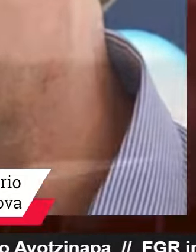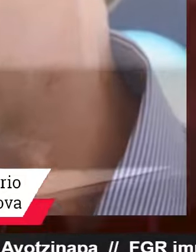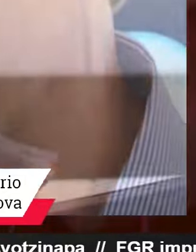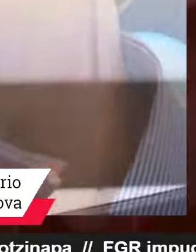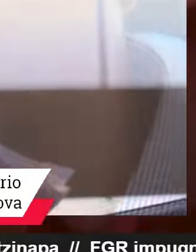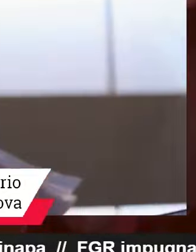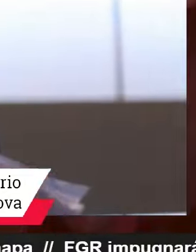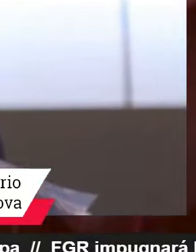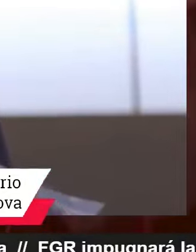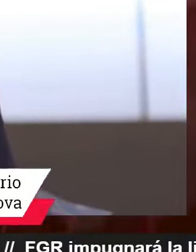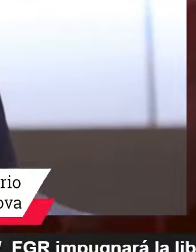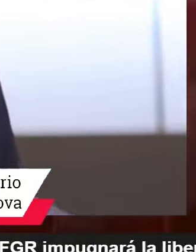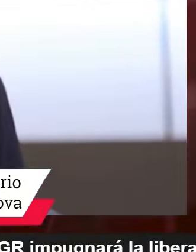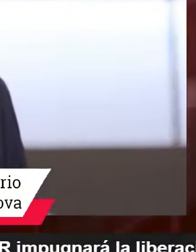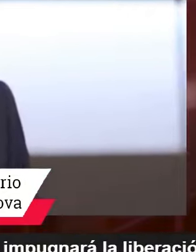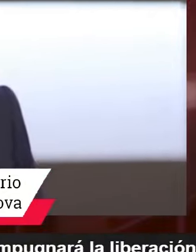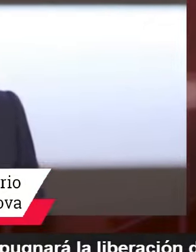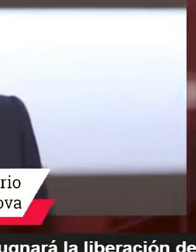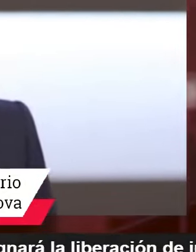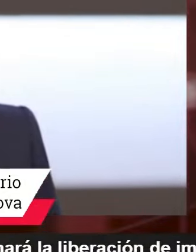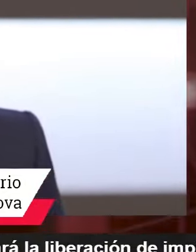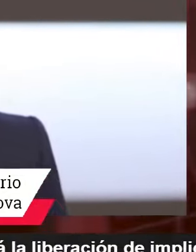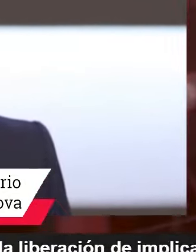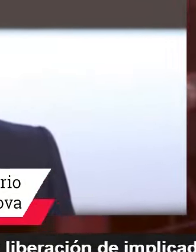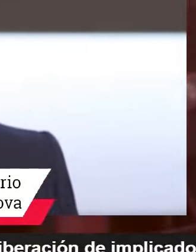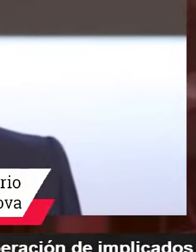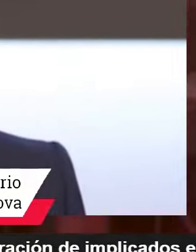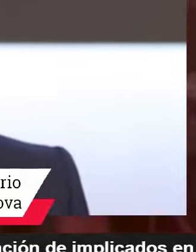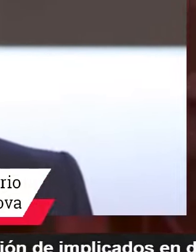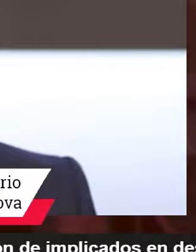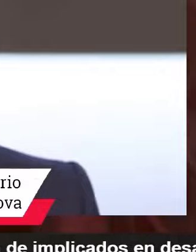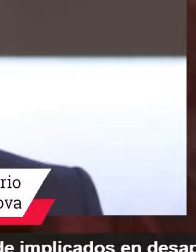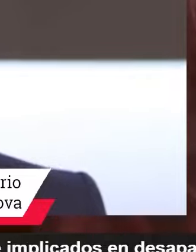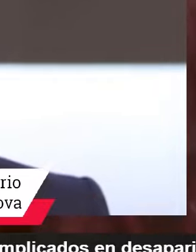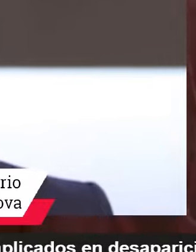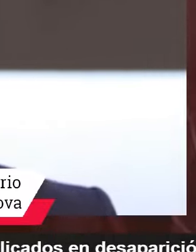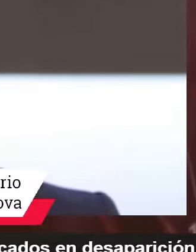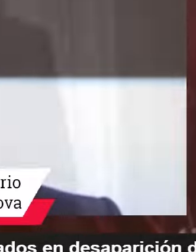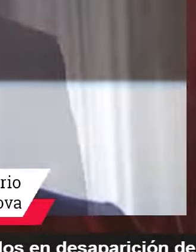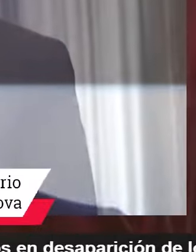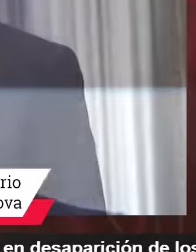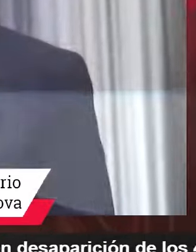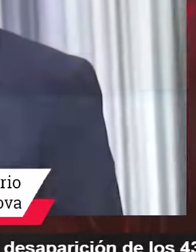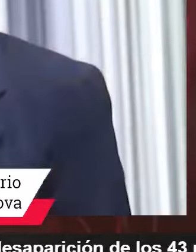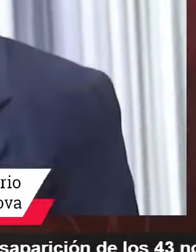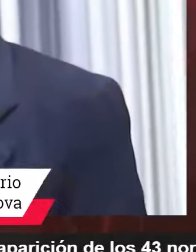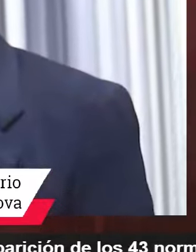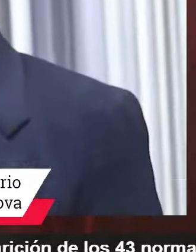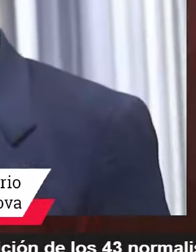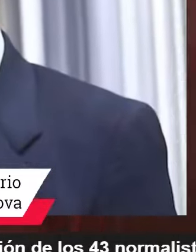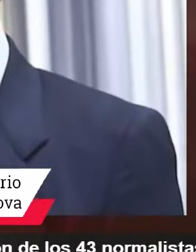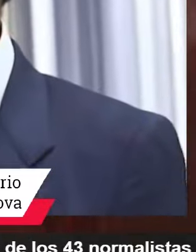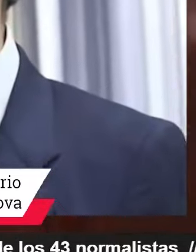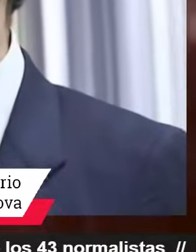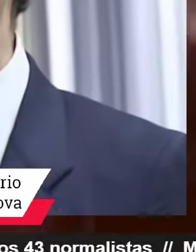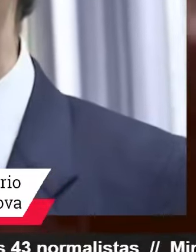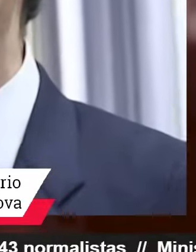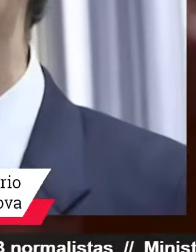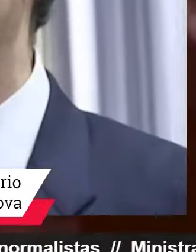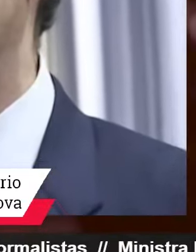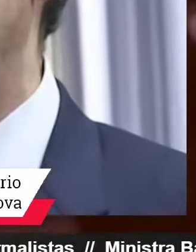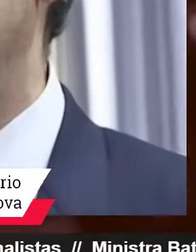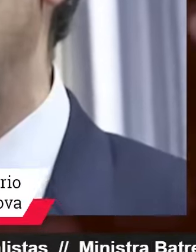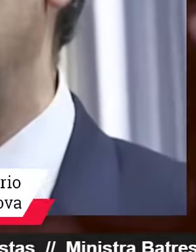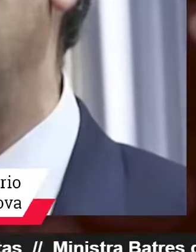un eh un unas sanciones que les ha impuesto eh el propio INE a